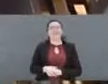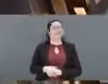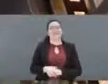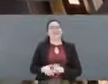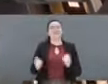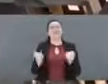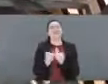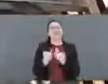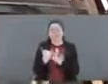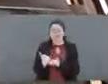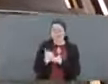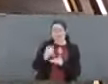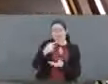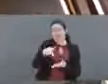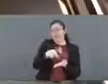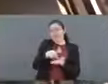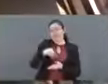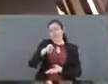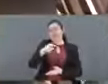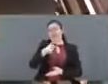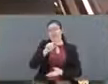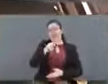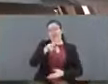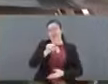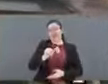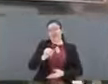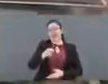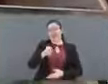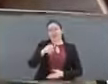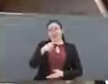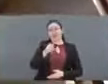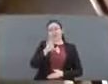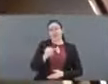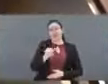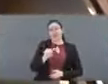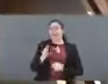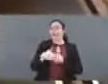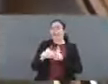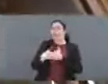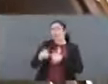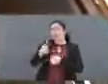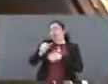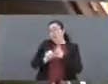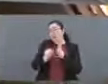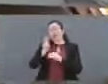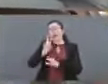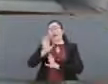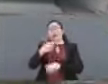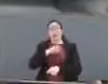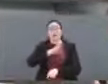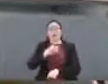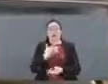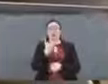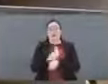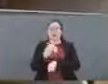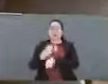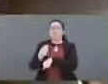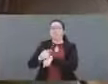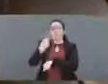que esperamos en los próximos meses poderlos habilitar y que realmente puedan proporcionar más agua y agua de